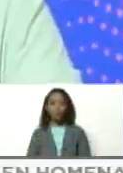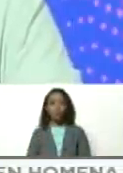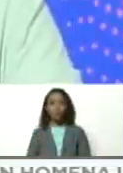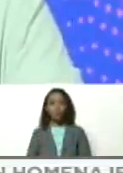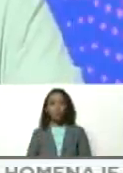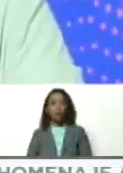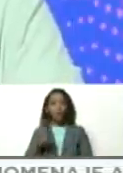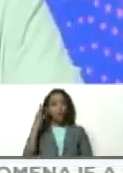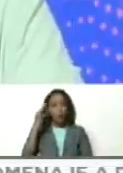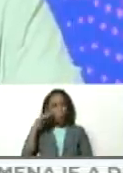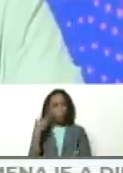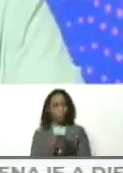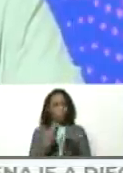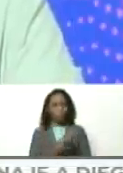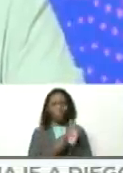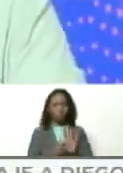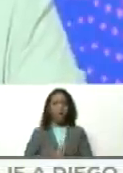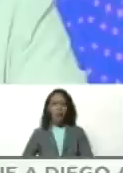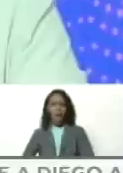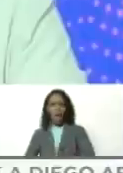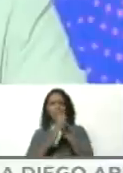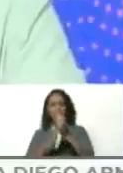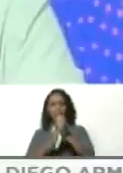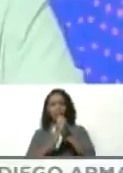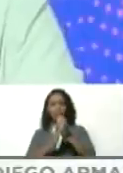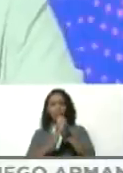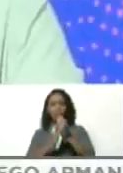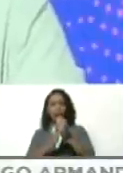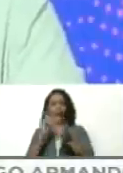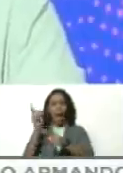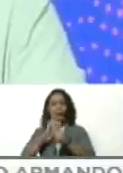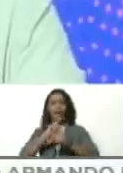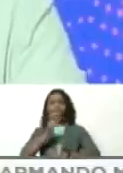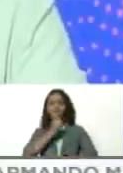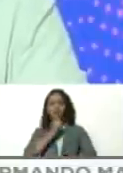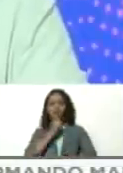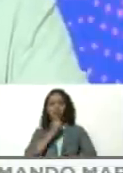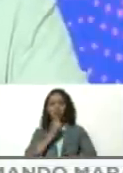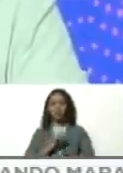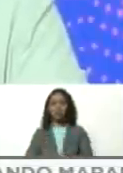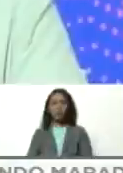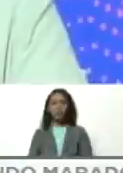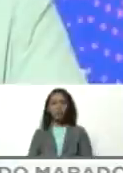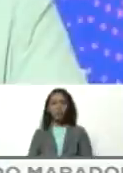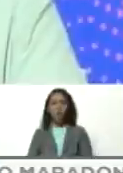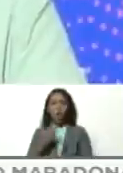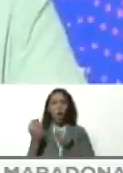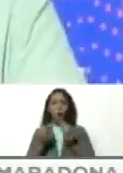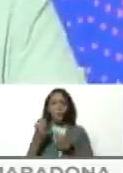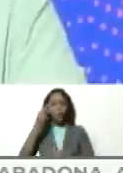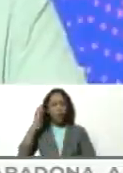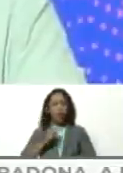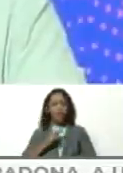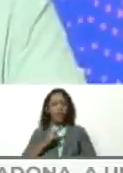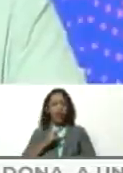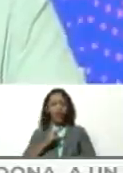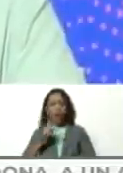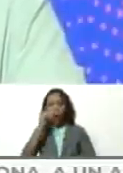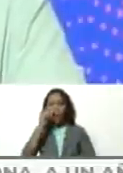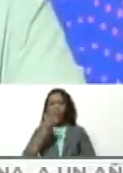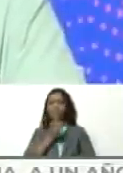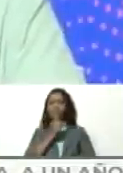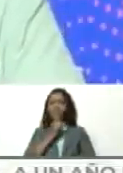Lisette demostró lo que es un liderazgo en las dificultades. Como Bolívar, el hombre de las